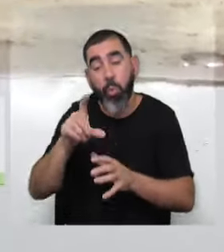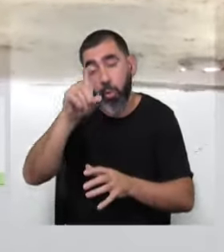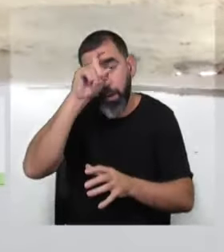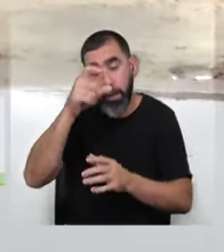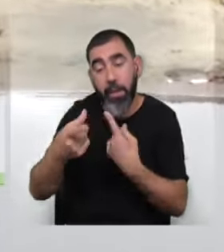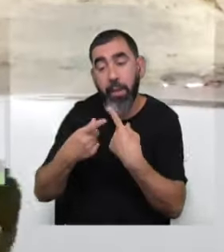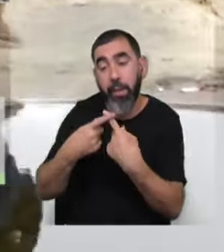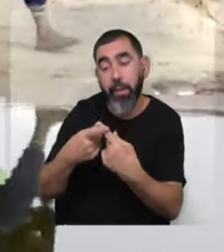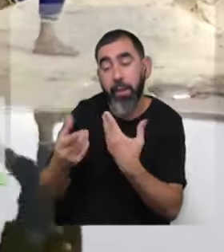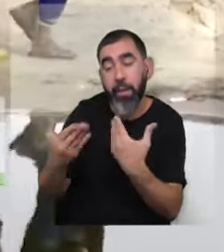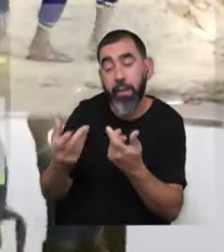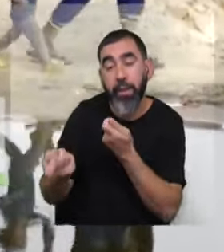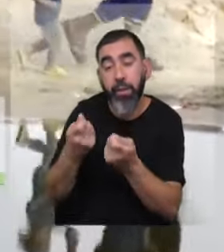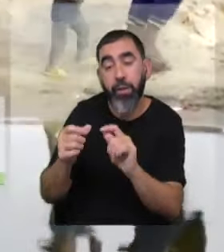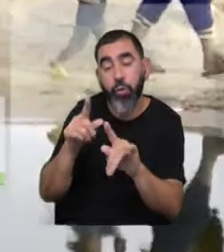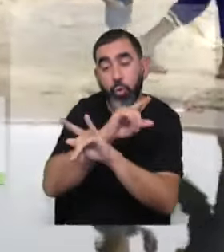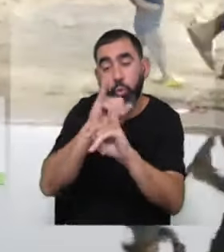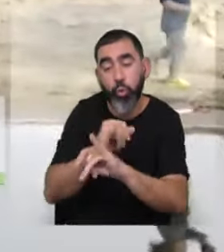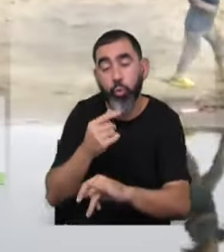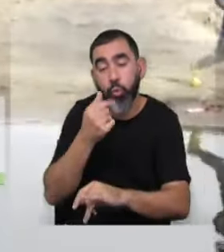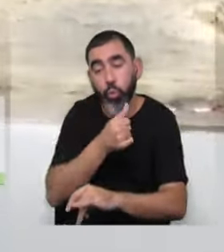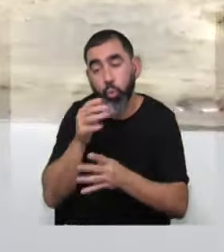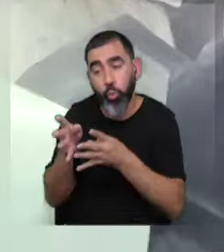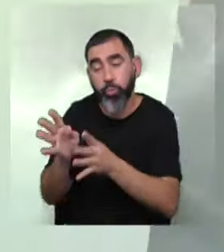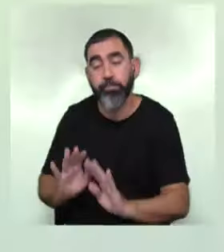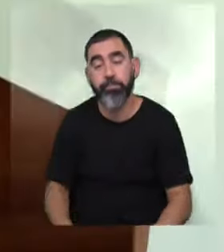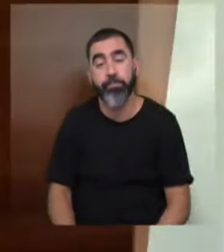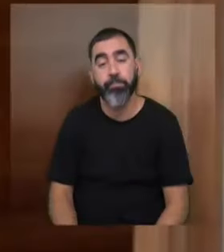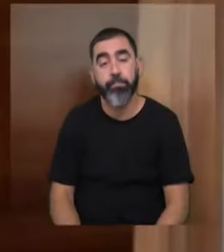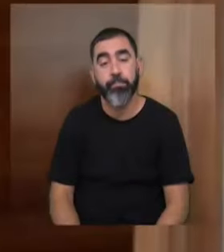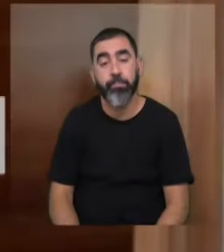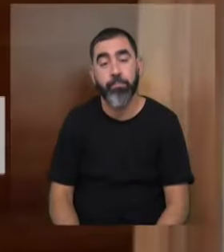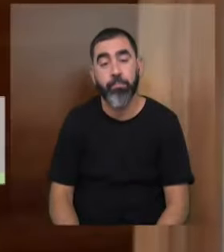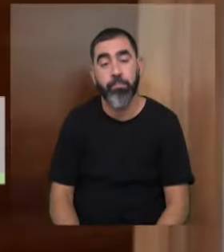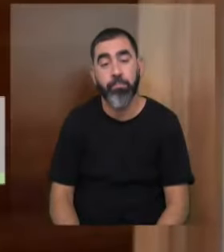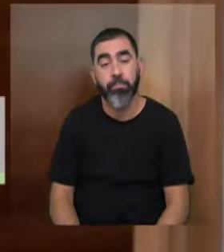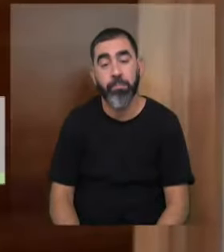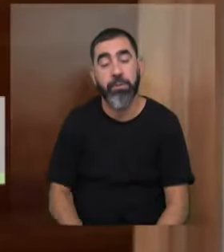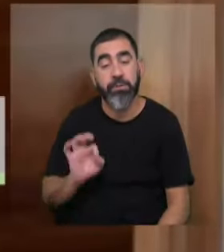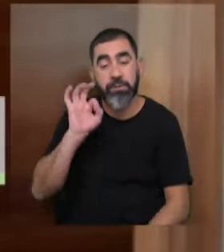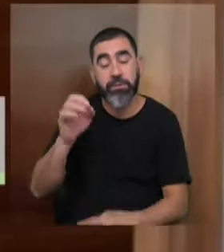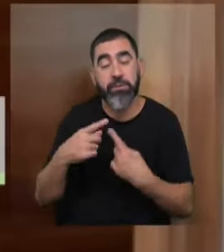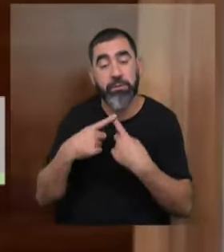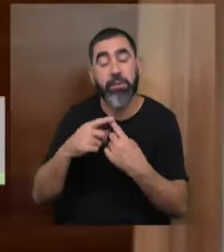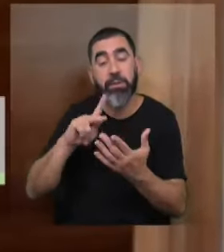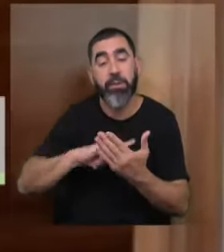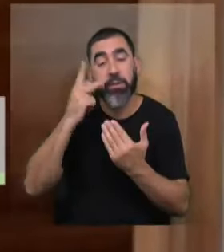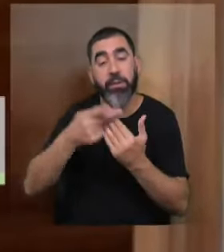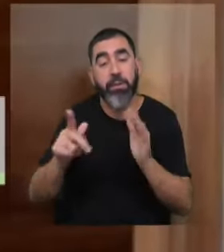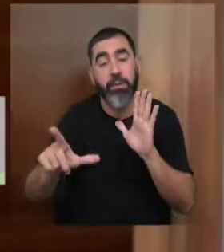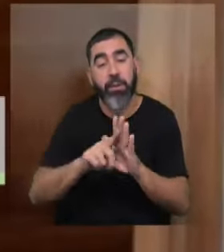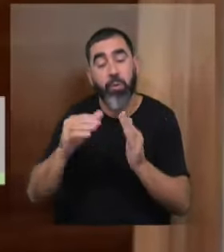a El Cairo para seguir negociando el alto el fuego. A esta hora el Senado trata el proyecto de ley